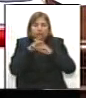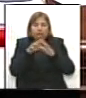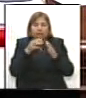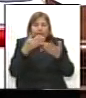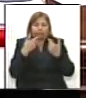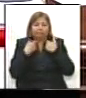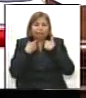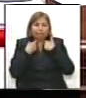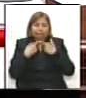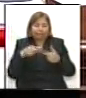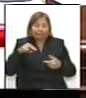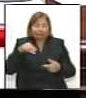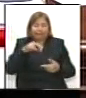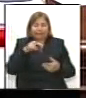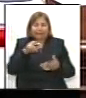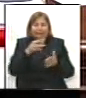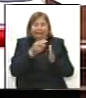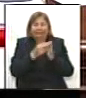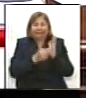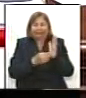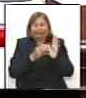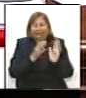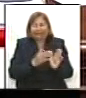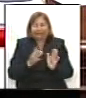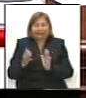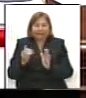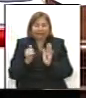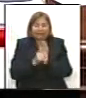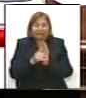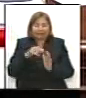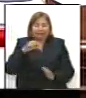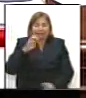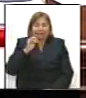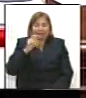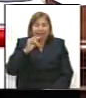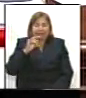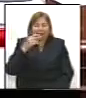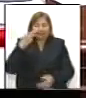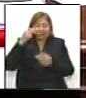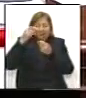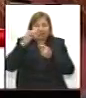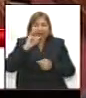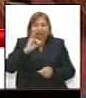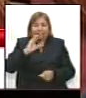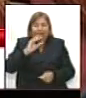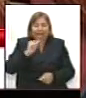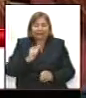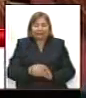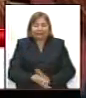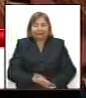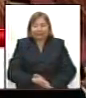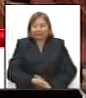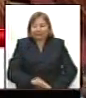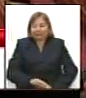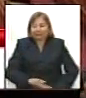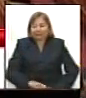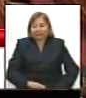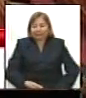Perdidos en el Plan Estratégico Regional de Turismo, PERTUR, del Gobierno Regional de Ica.